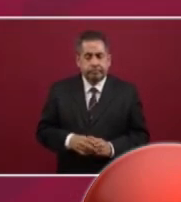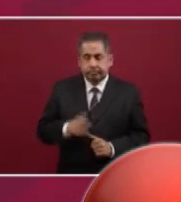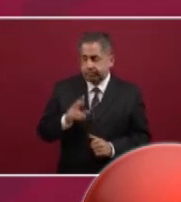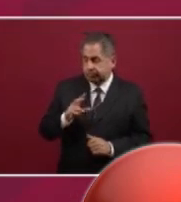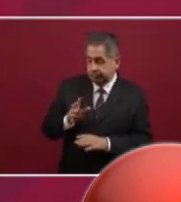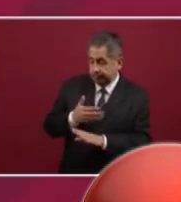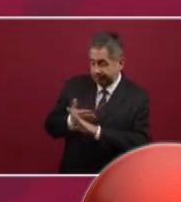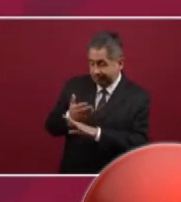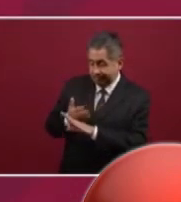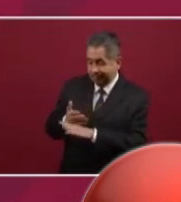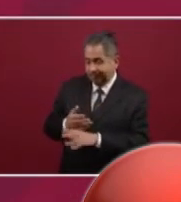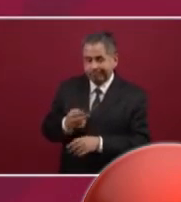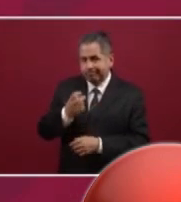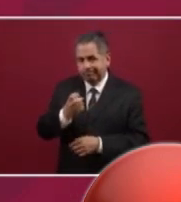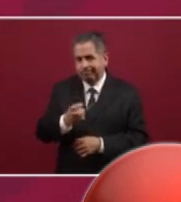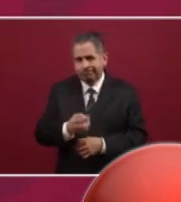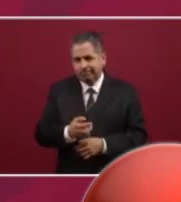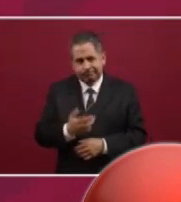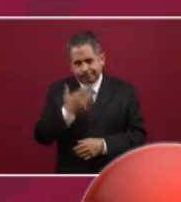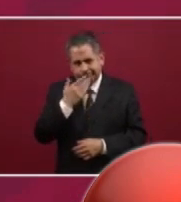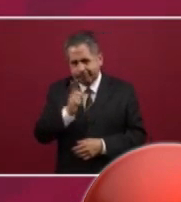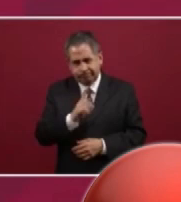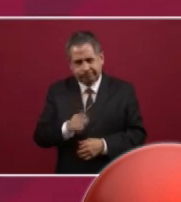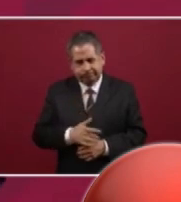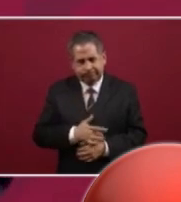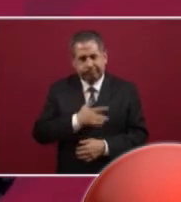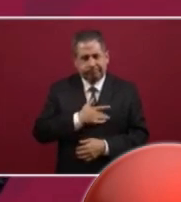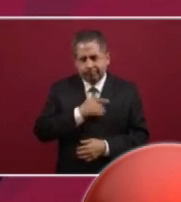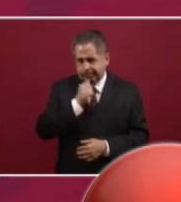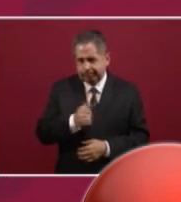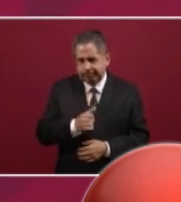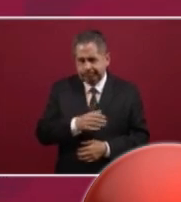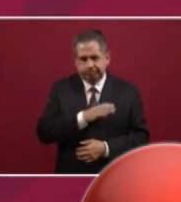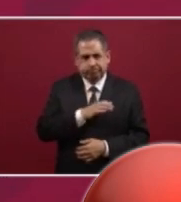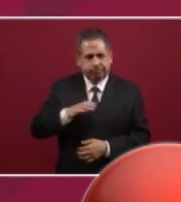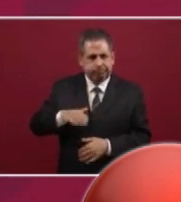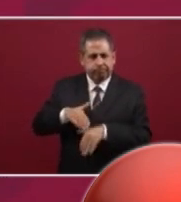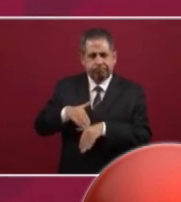es humano ni es cristiano.